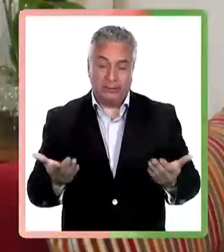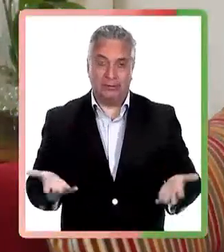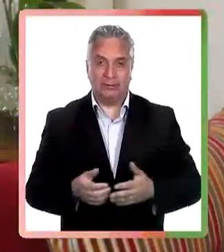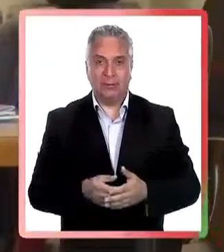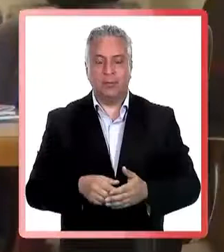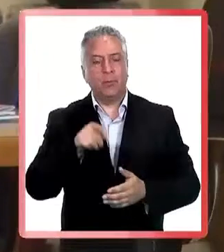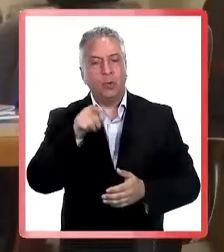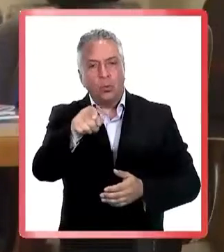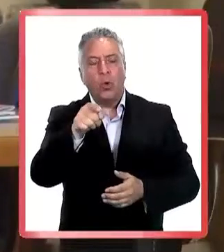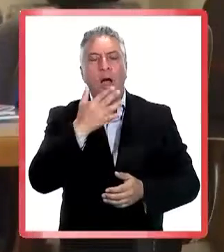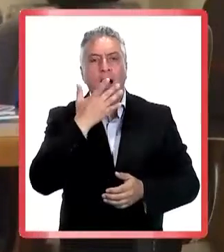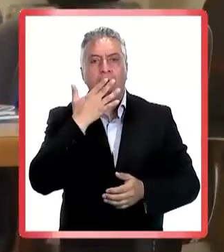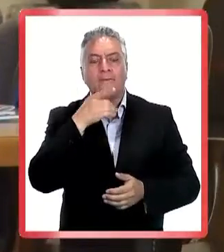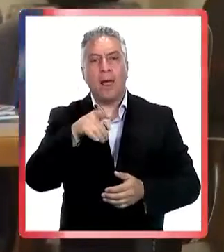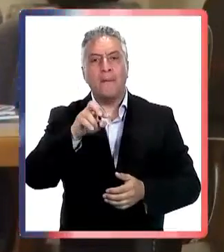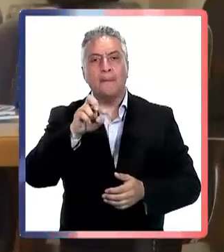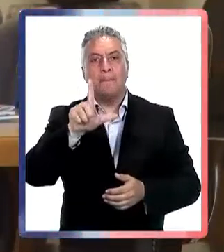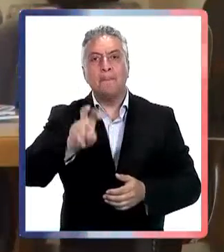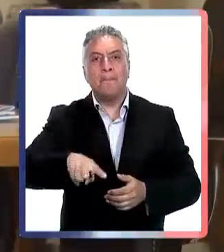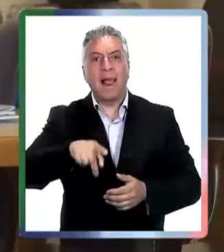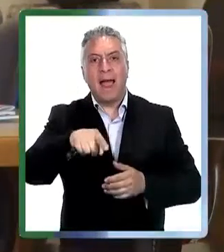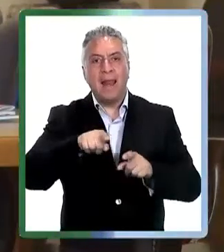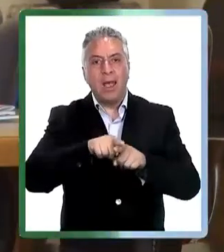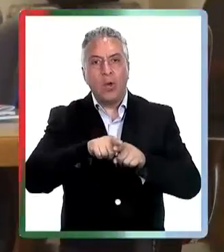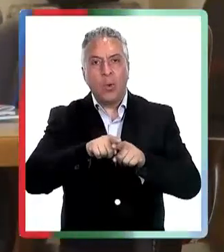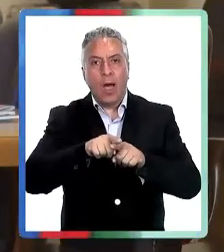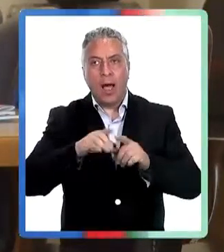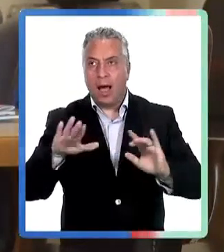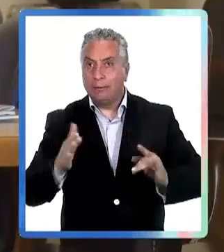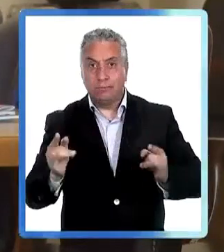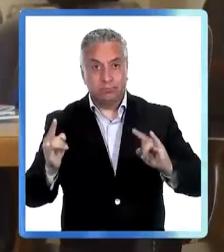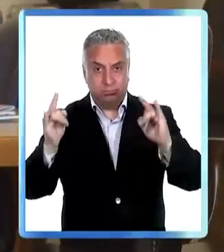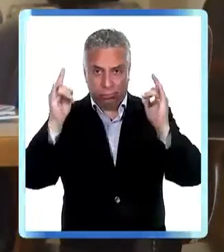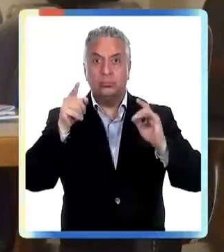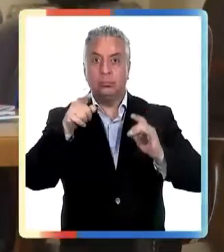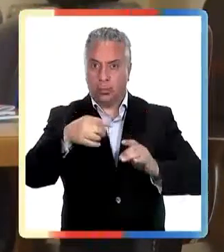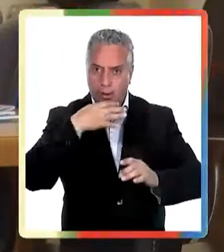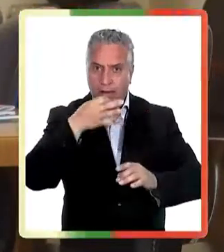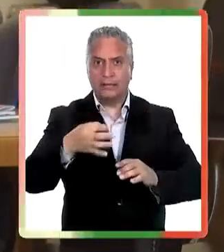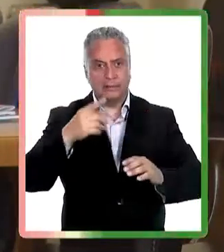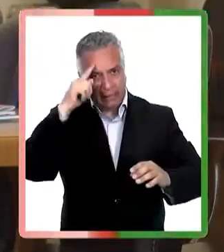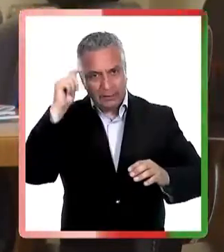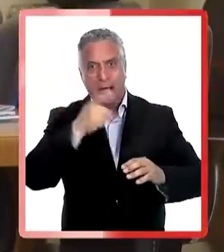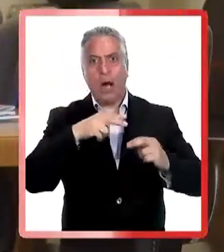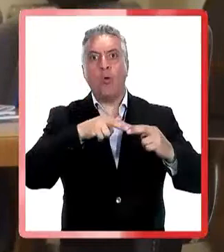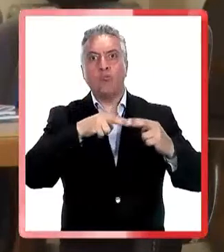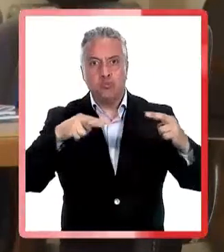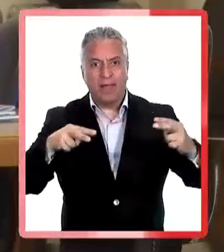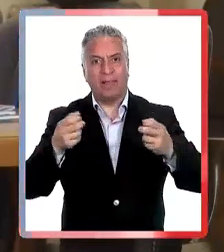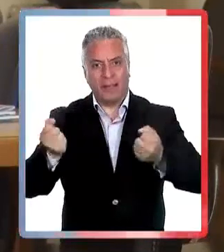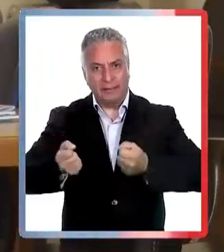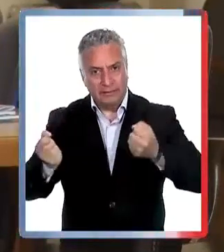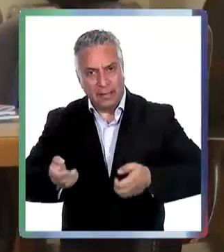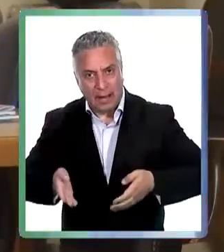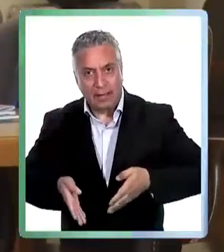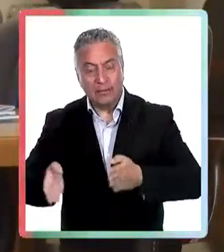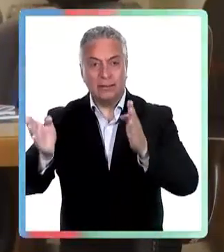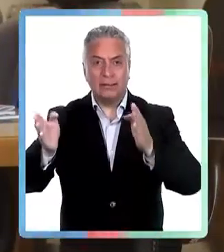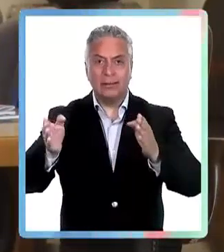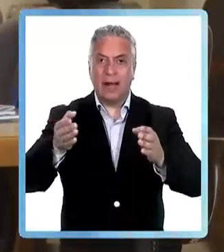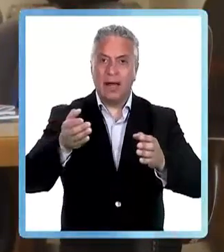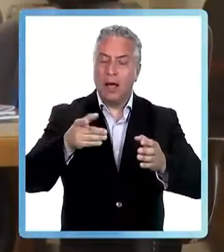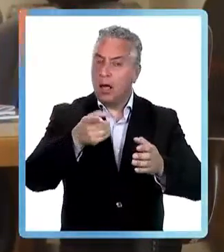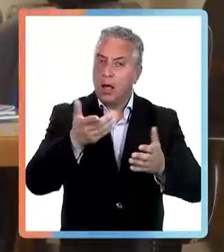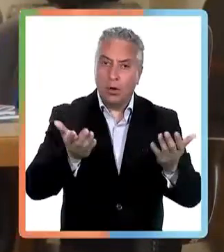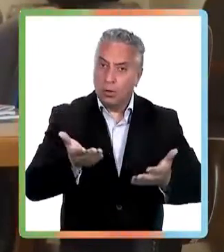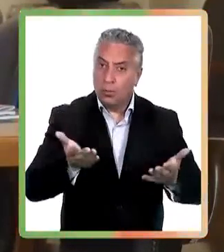Usted mencionaba el plan de infraestructura, que también lo mencionó el presidente Boric, y anunciaron la creación de puentes, carreteras. ¿Se tiene